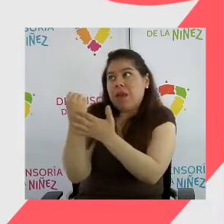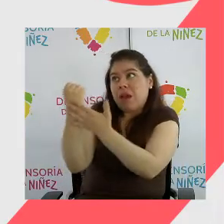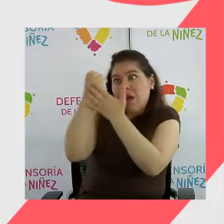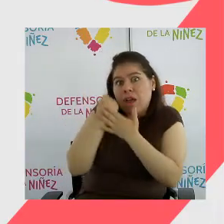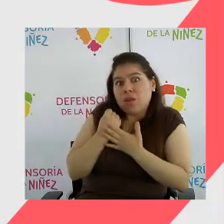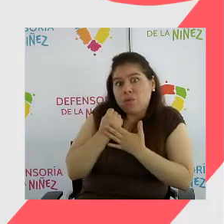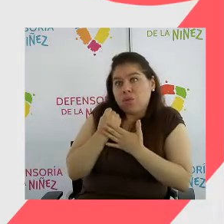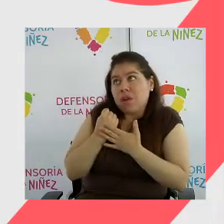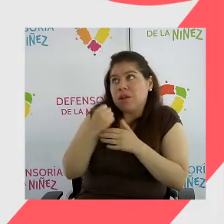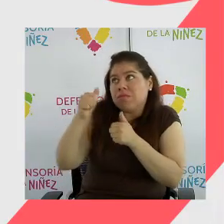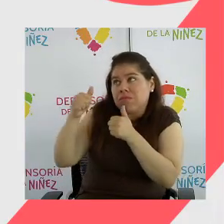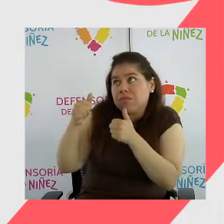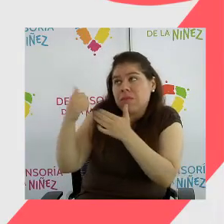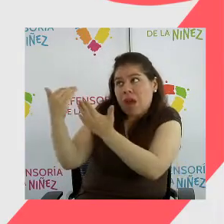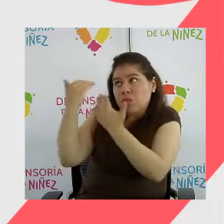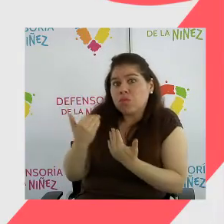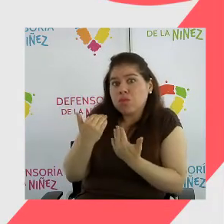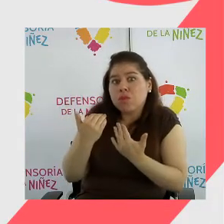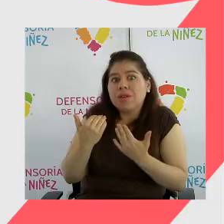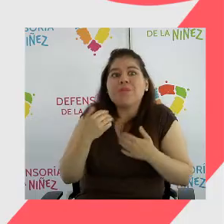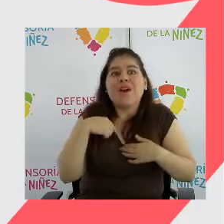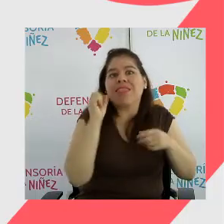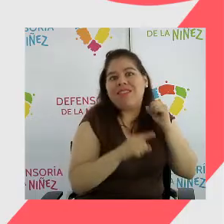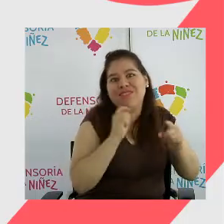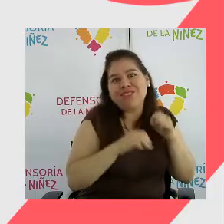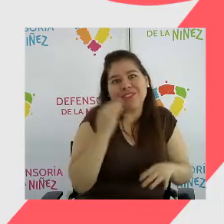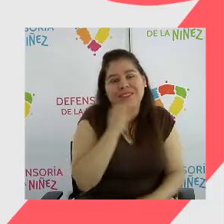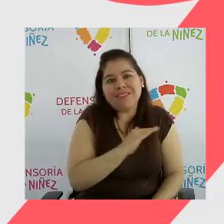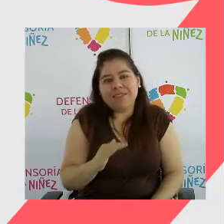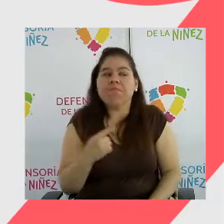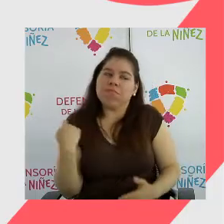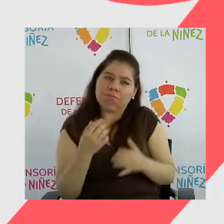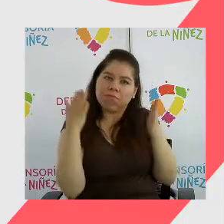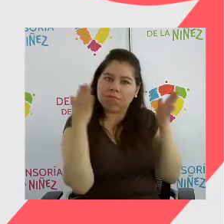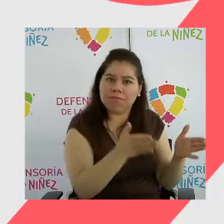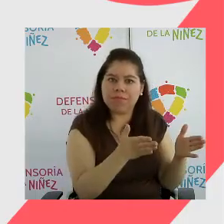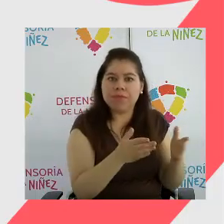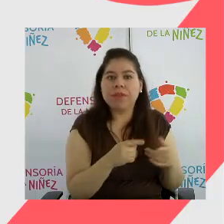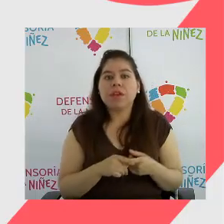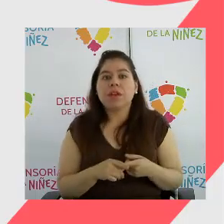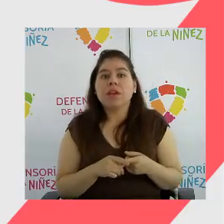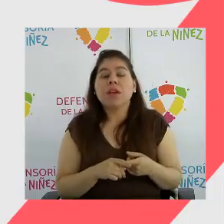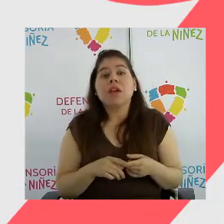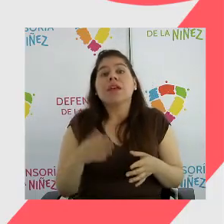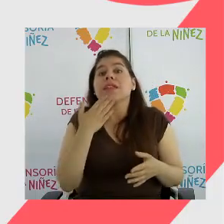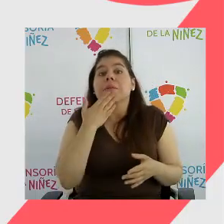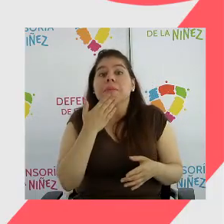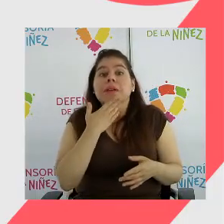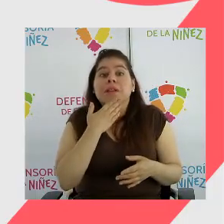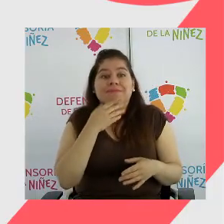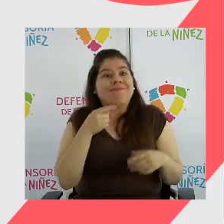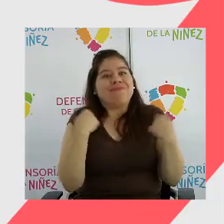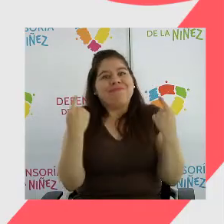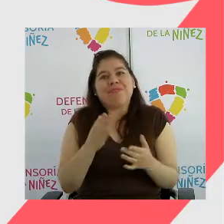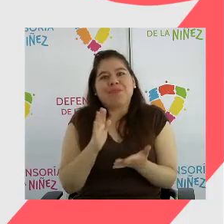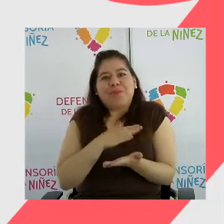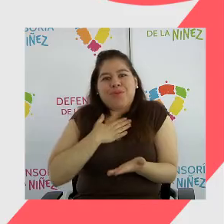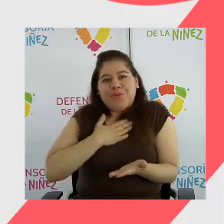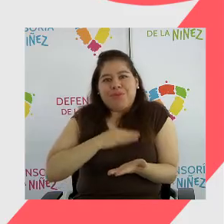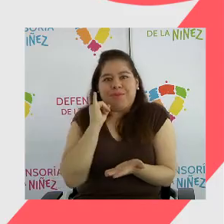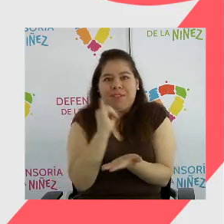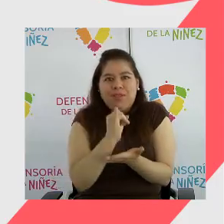ámbitos de su vida a la Defensoría de la Niñez. También desde esa perspectiva lo que hemos querido ser es una institución accesible, que no solo tenga